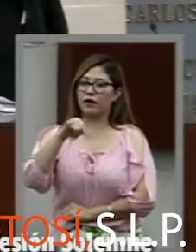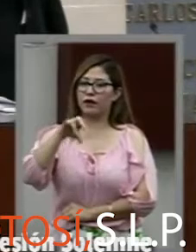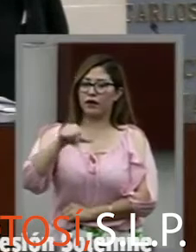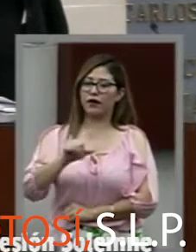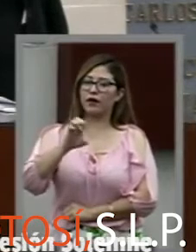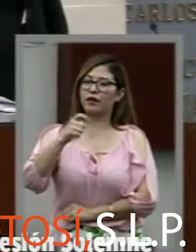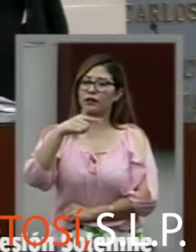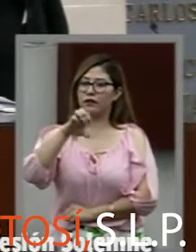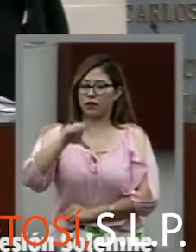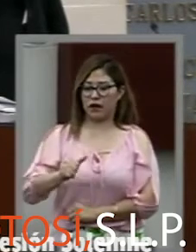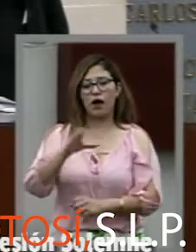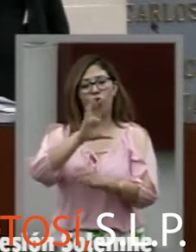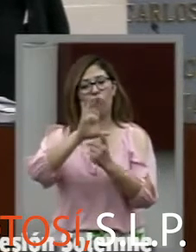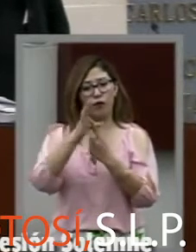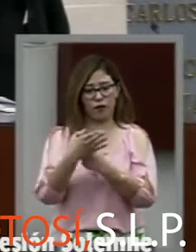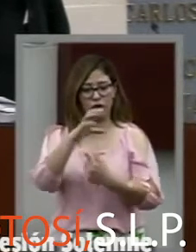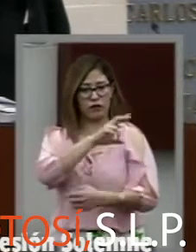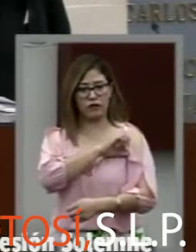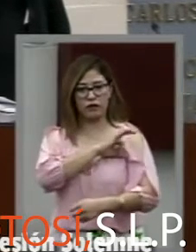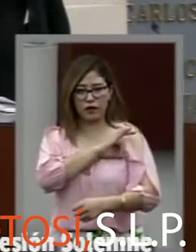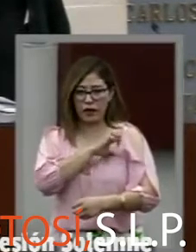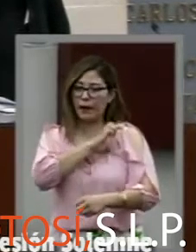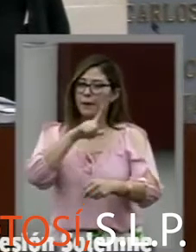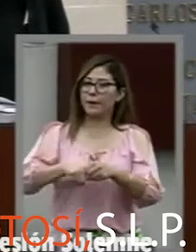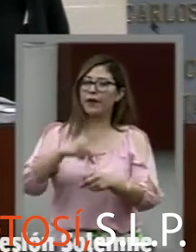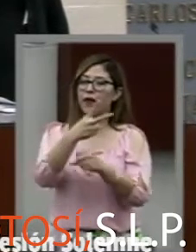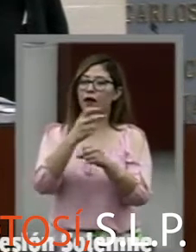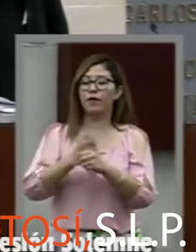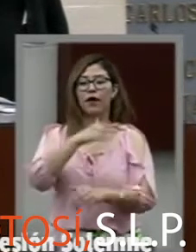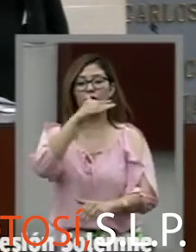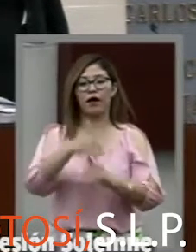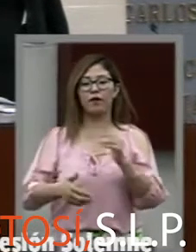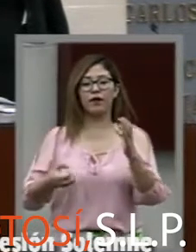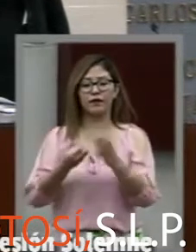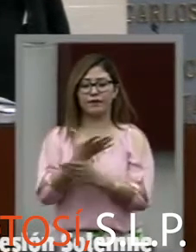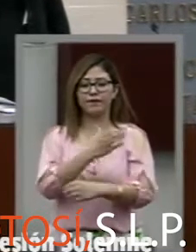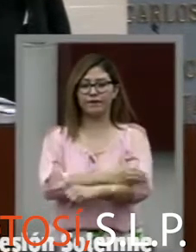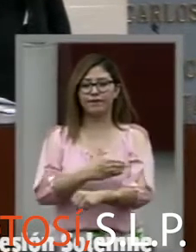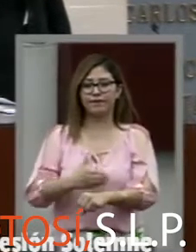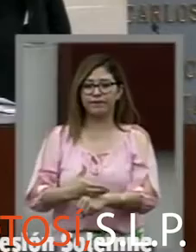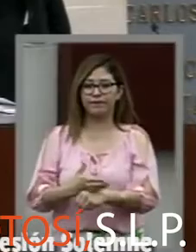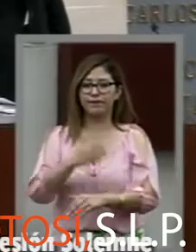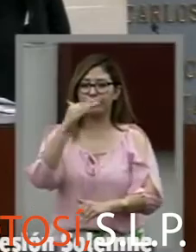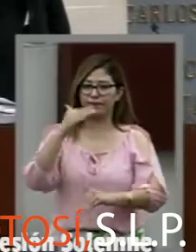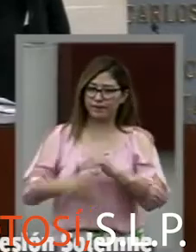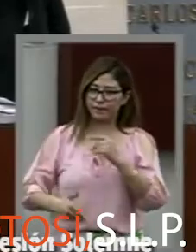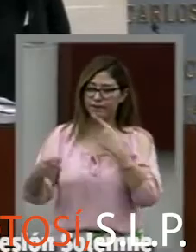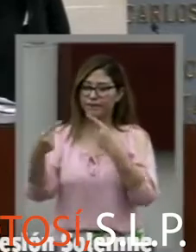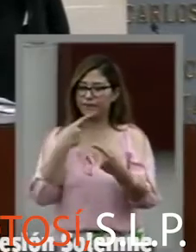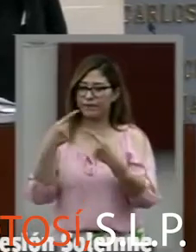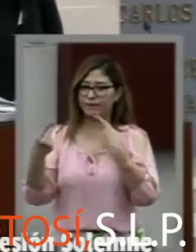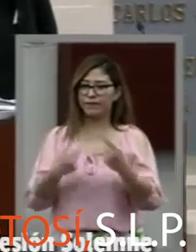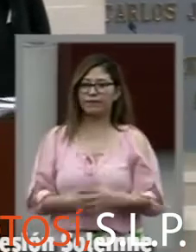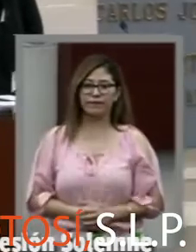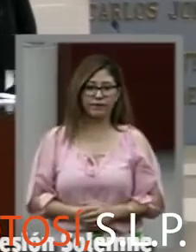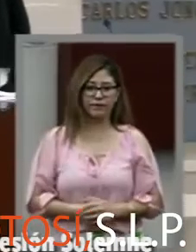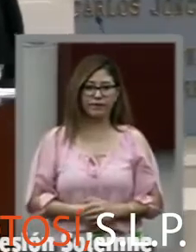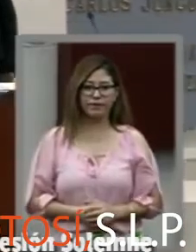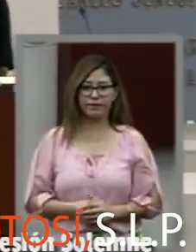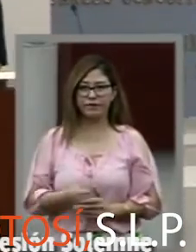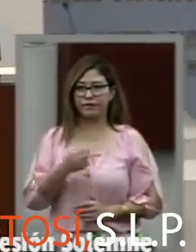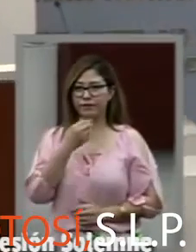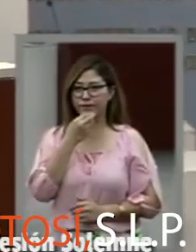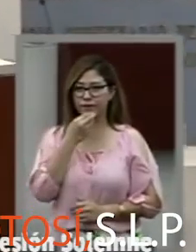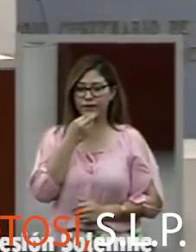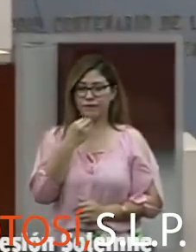lópez comisiones de cortesía concluyan su encomienda se levanta la sesión